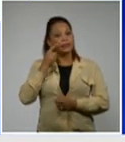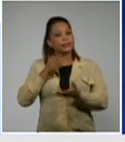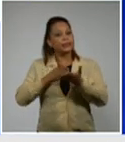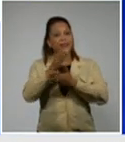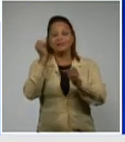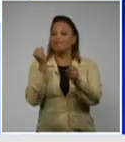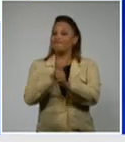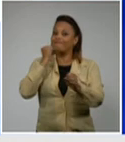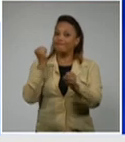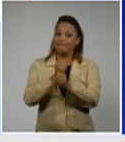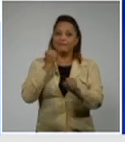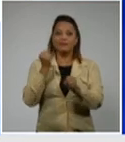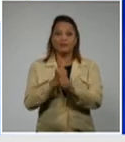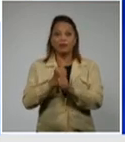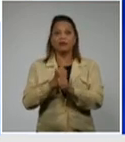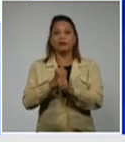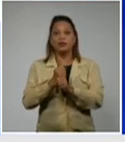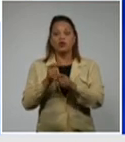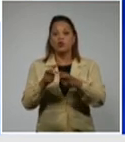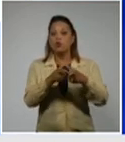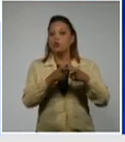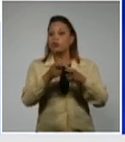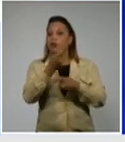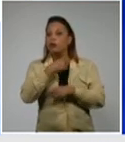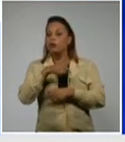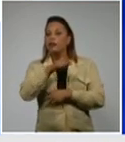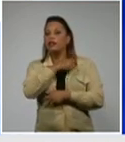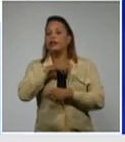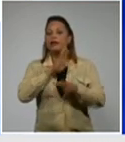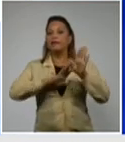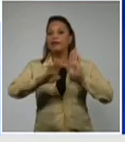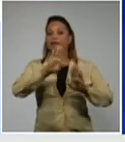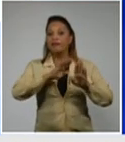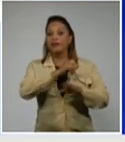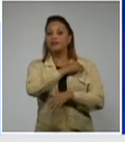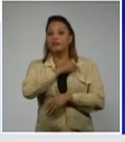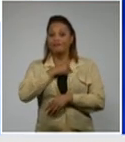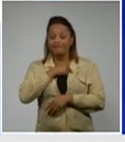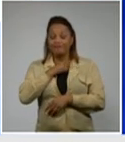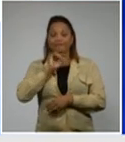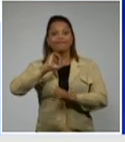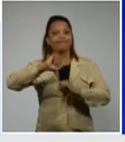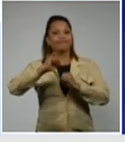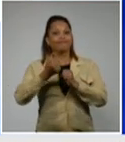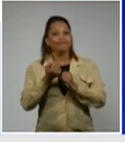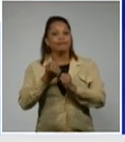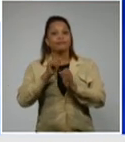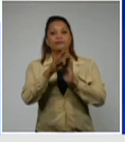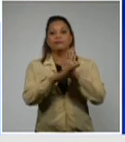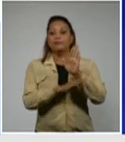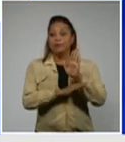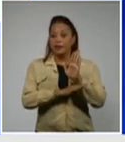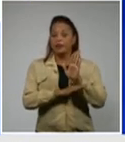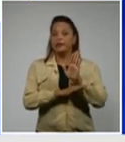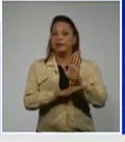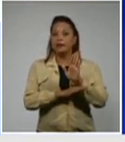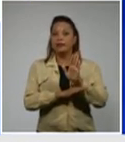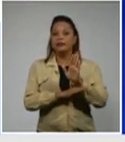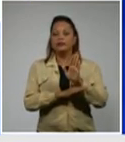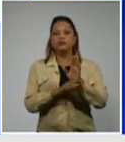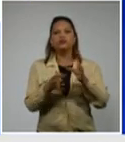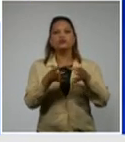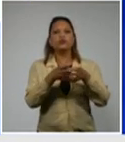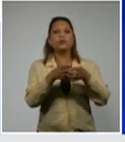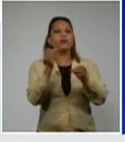duro, su Consejo de Defensa, medidas más restrictivas cada vez, ha estado un equipo